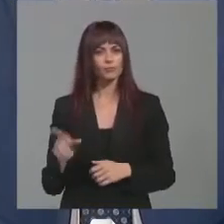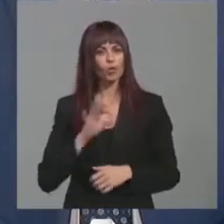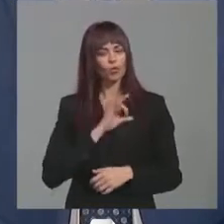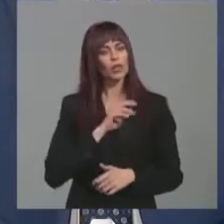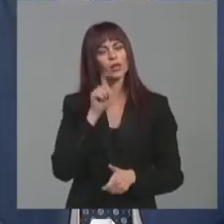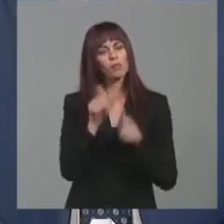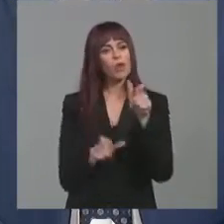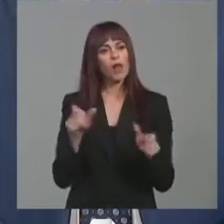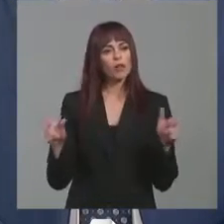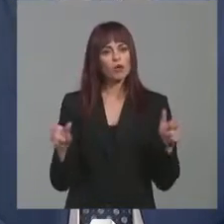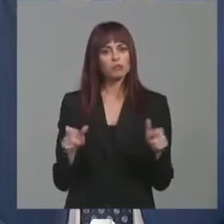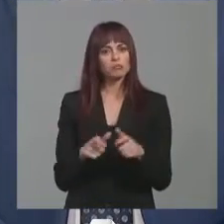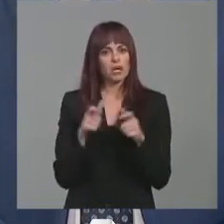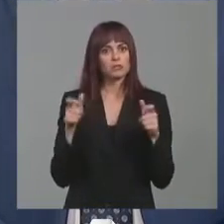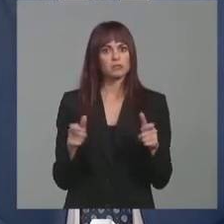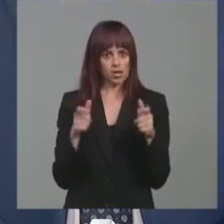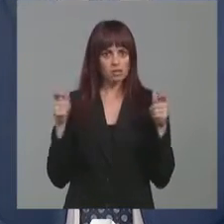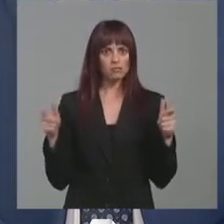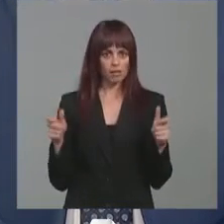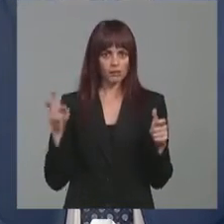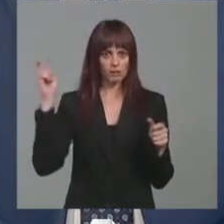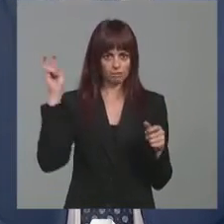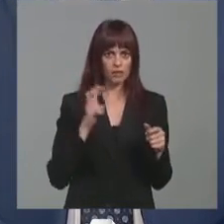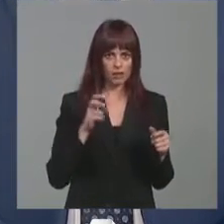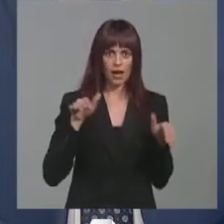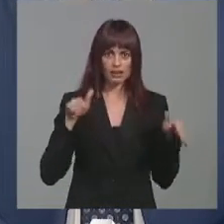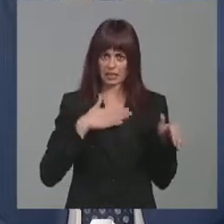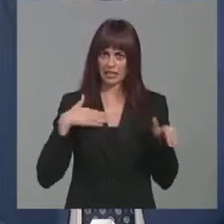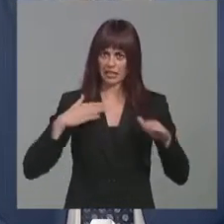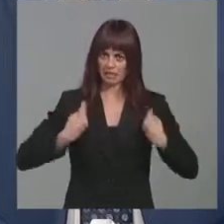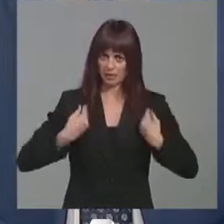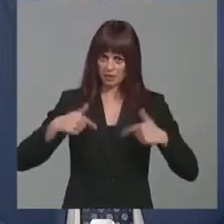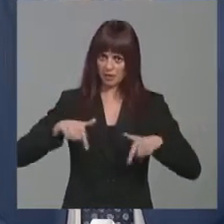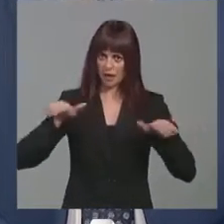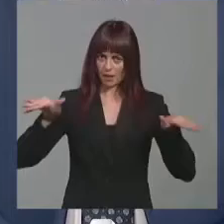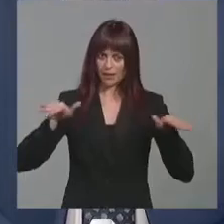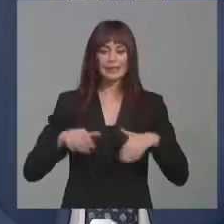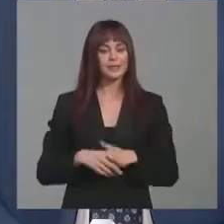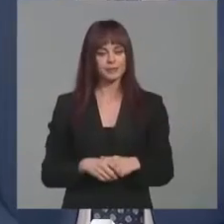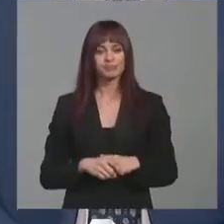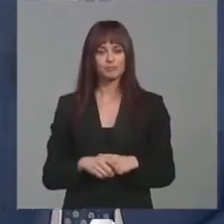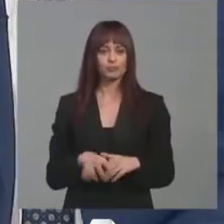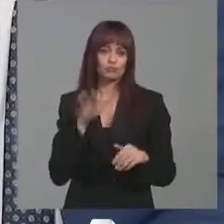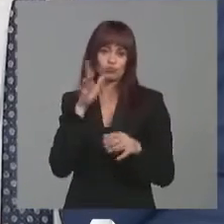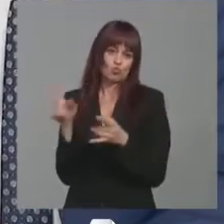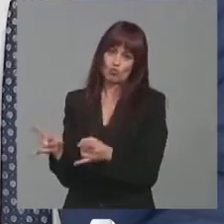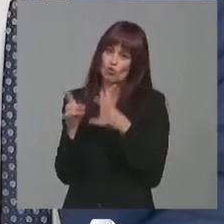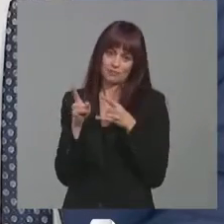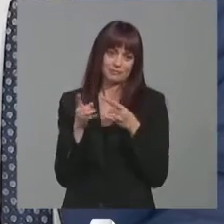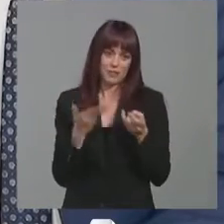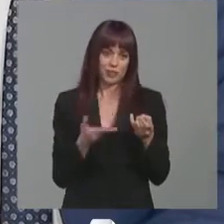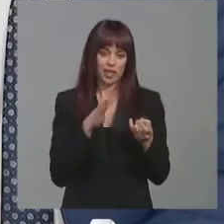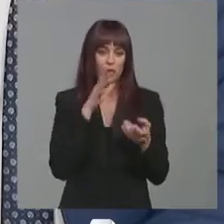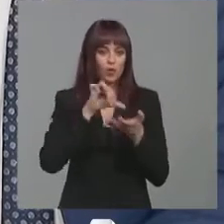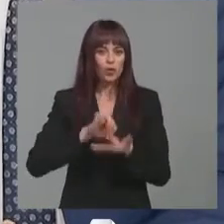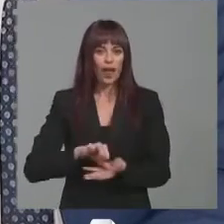población que cada vez crece más cada vez hay más gente que vive en alcantarilla y que quiere vivir allí Sí la verdad que tenemos un atractivo importante porque somos una